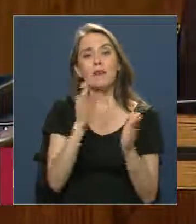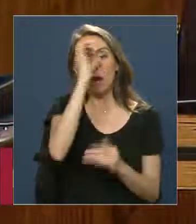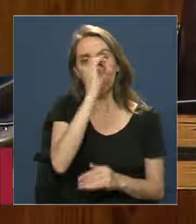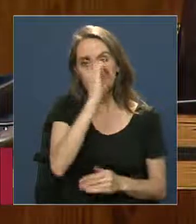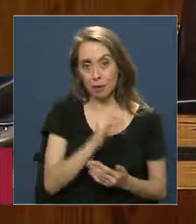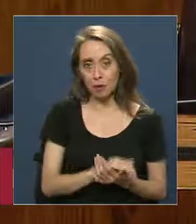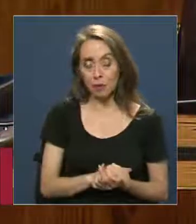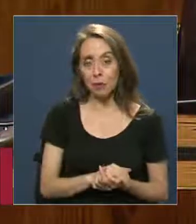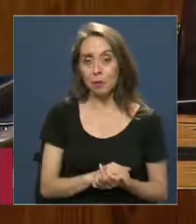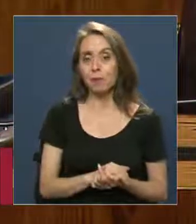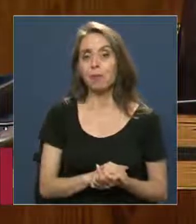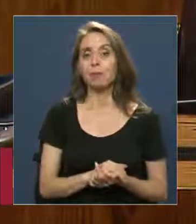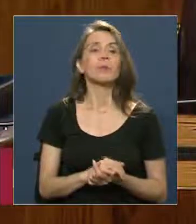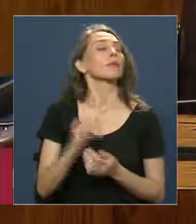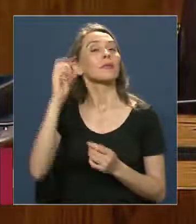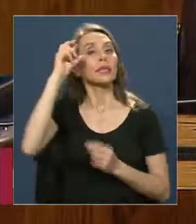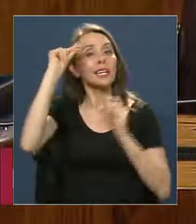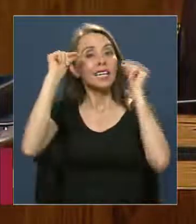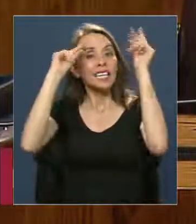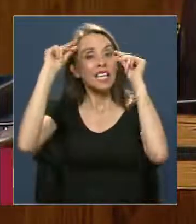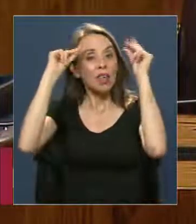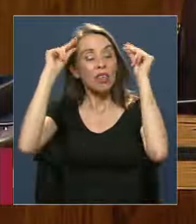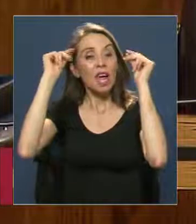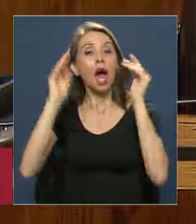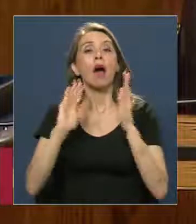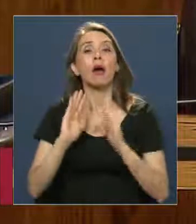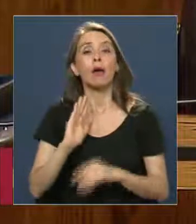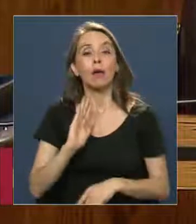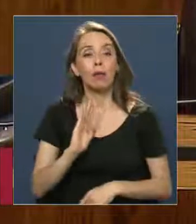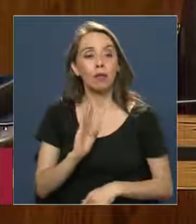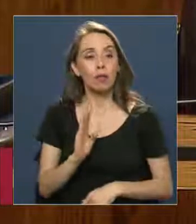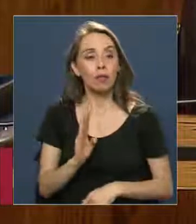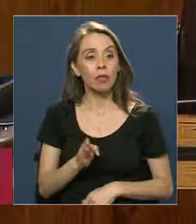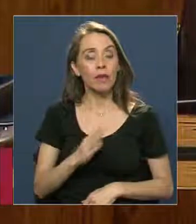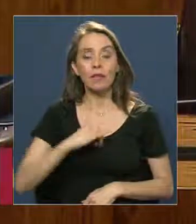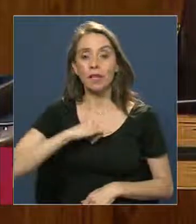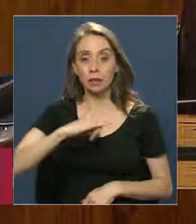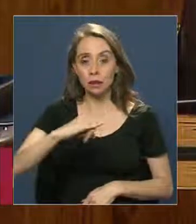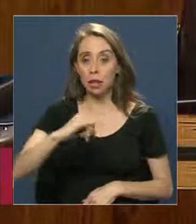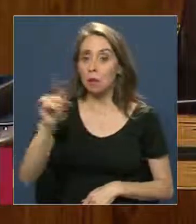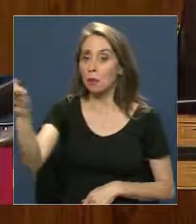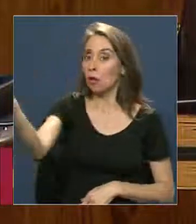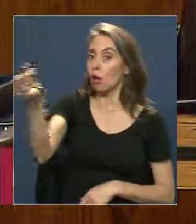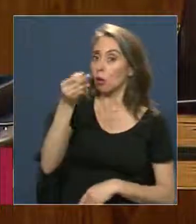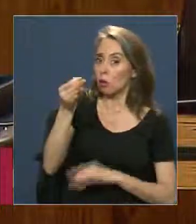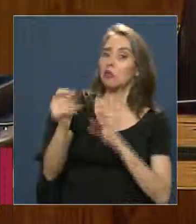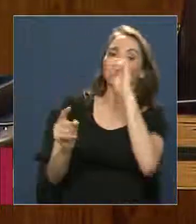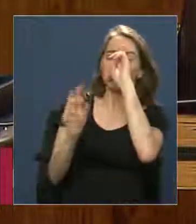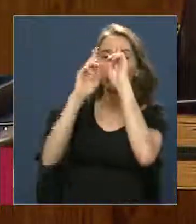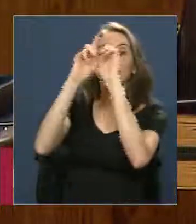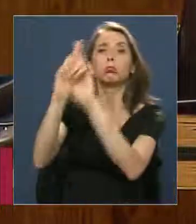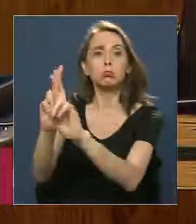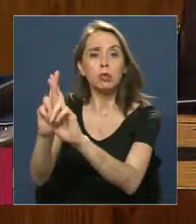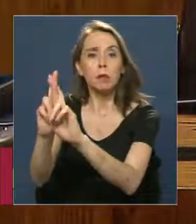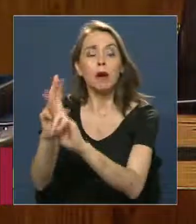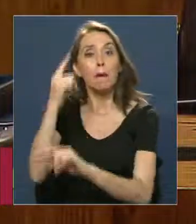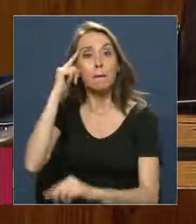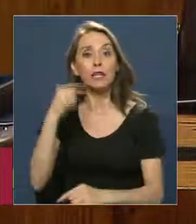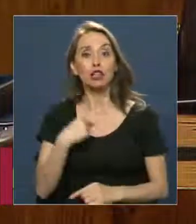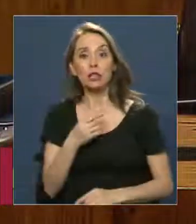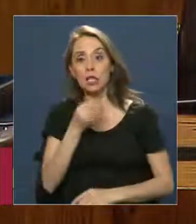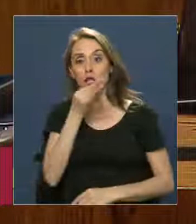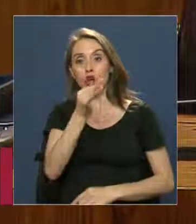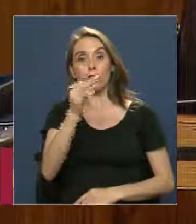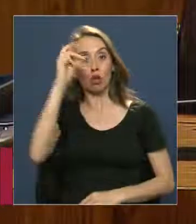las ideas deben ser siempre respetadas, pero que cuando de la idea se